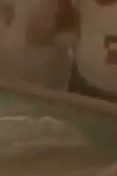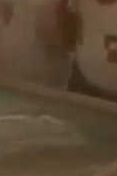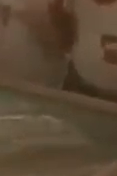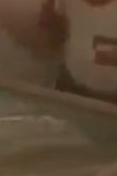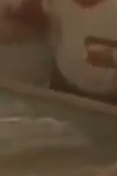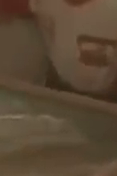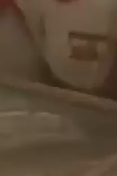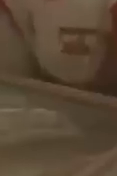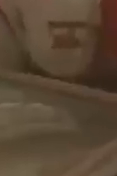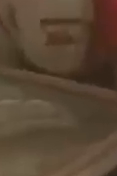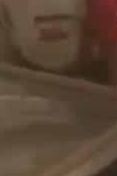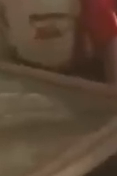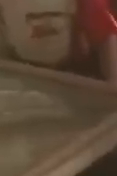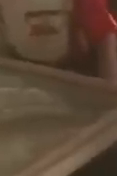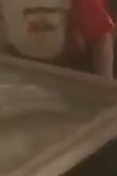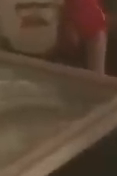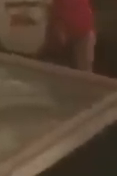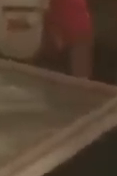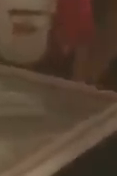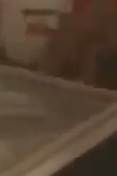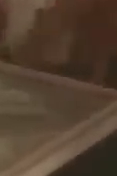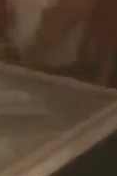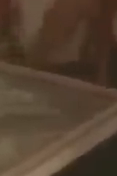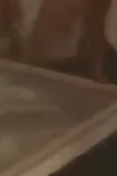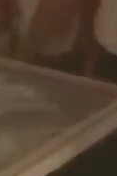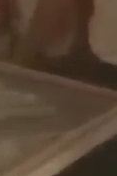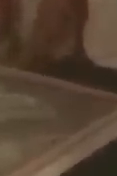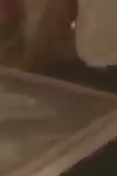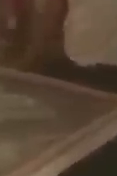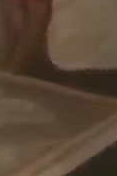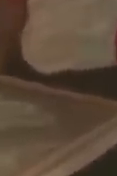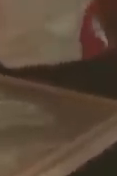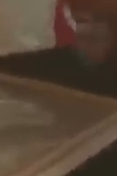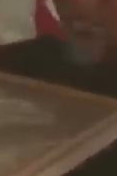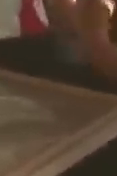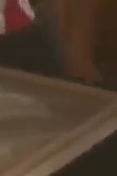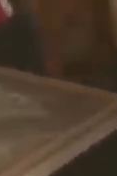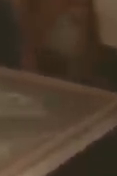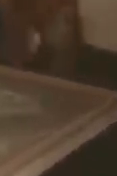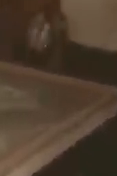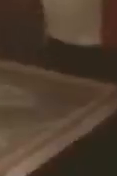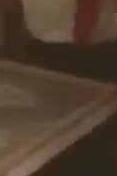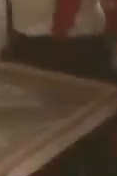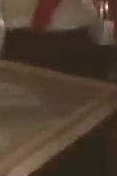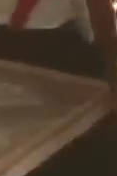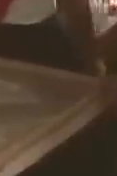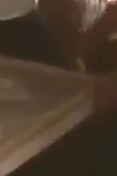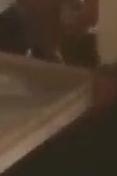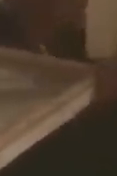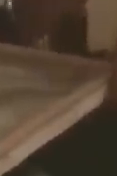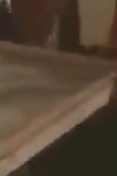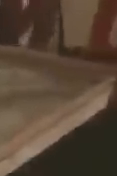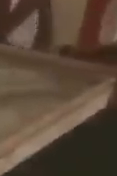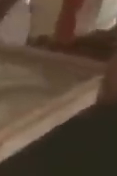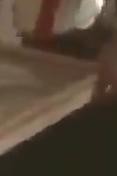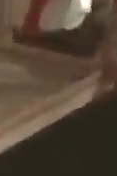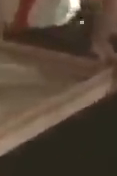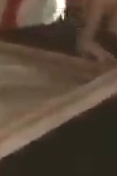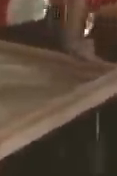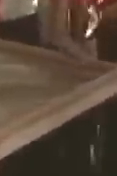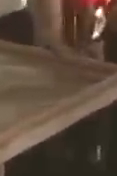escuela dentro de una gran comuna. ¿Quiénes aman? Escuela Bolivariana Maestra